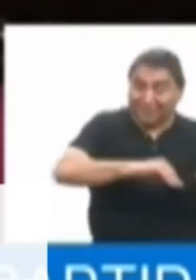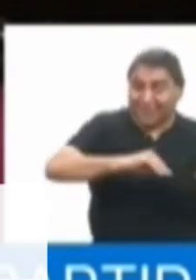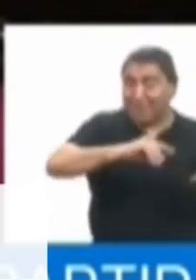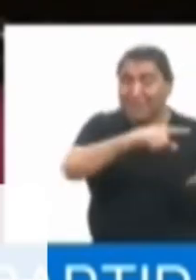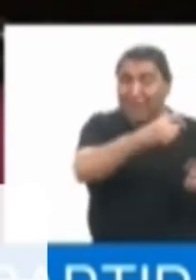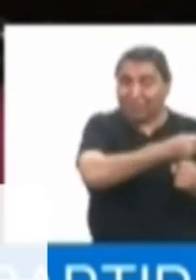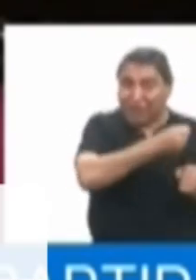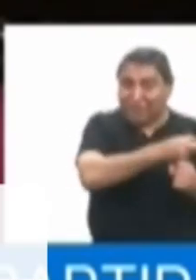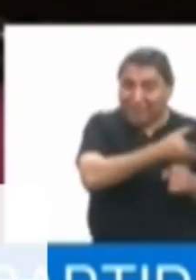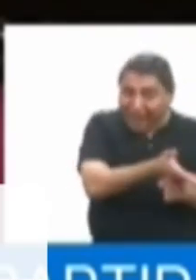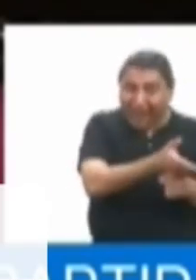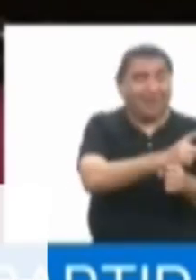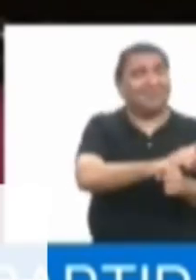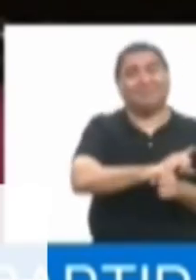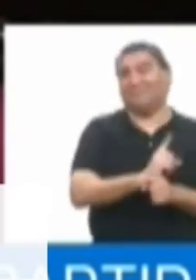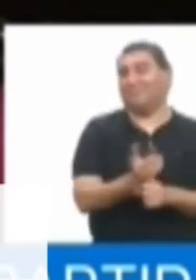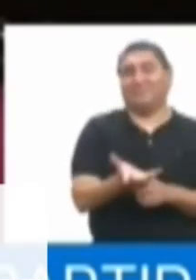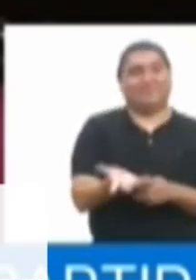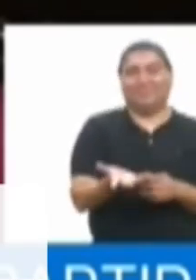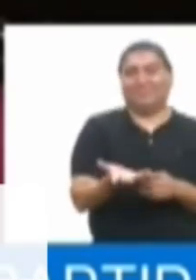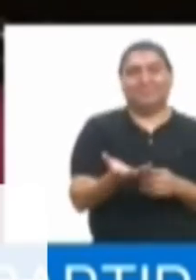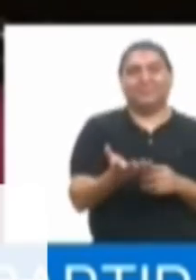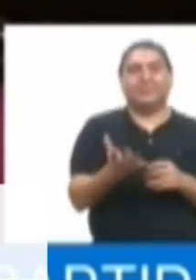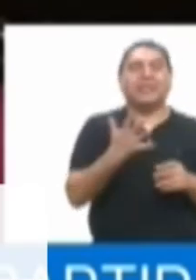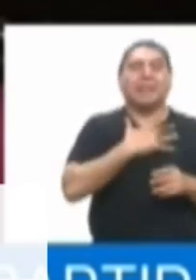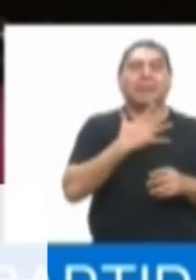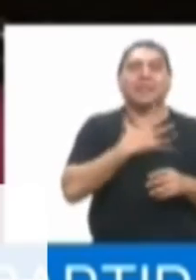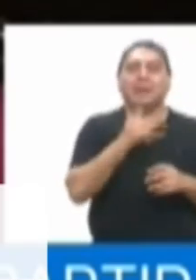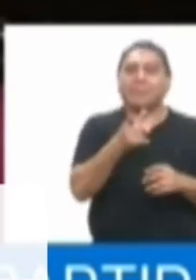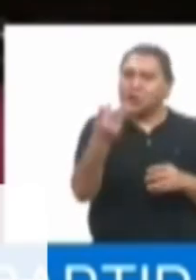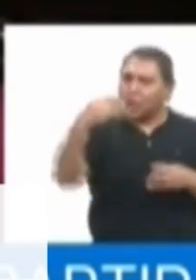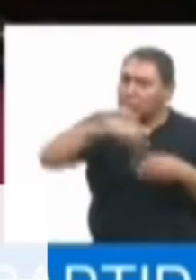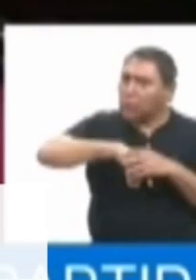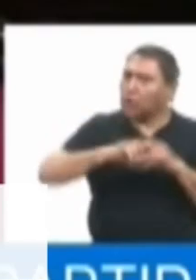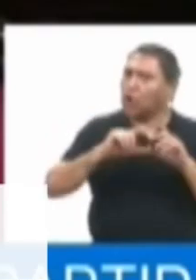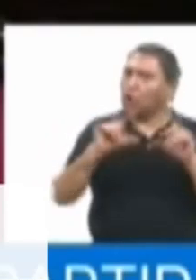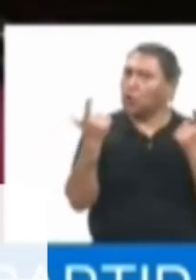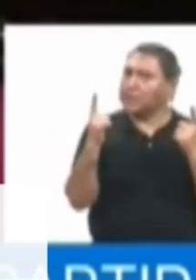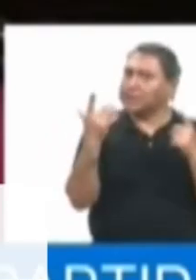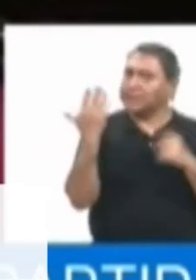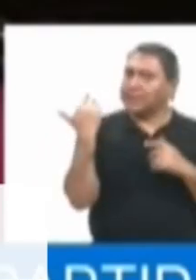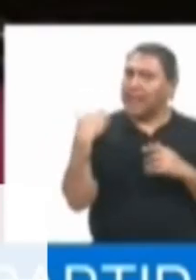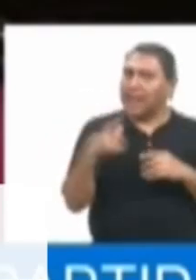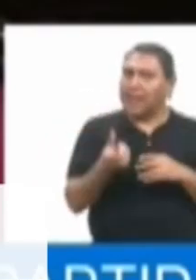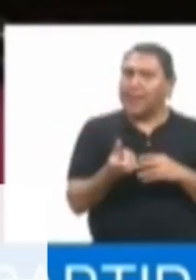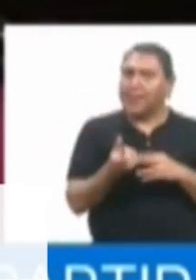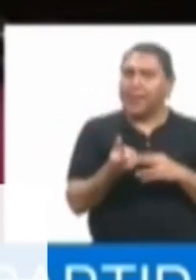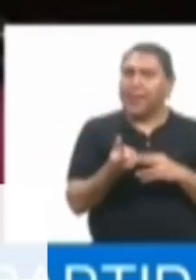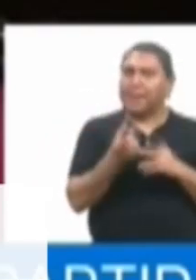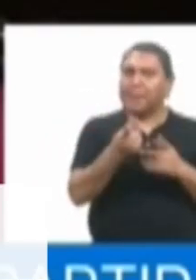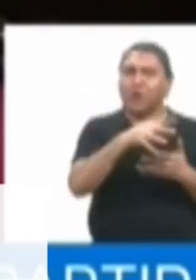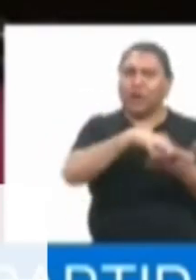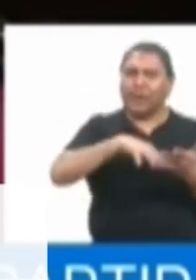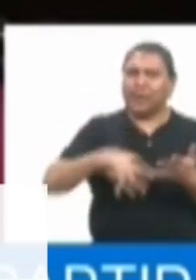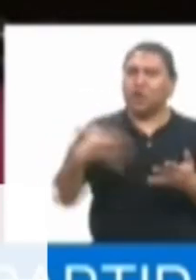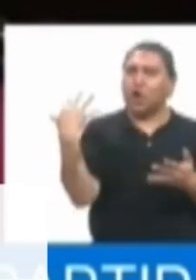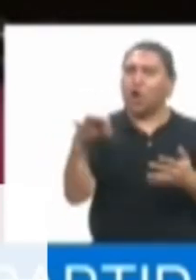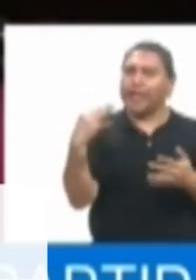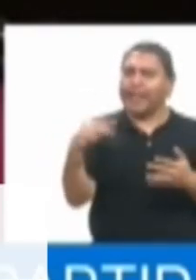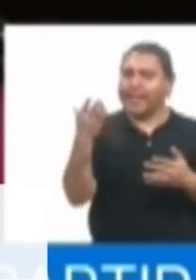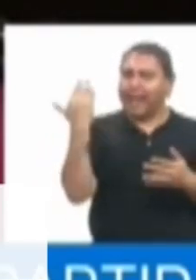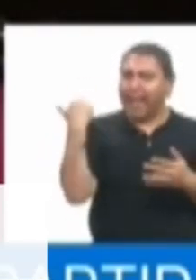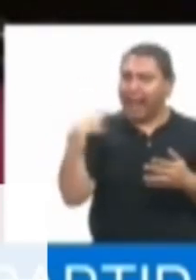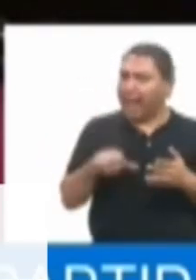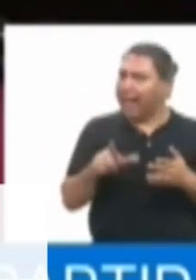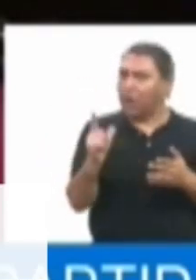y energética, y le va a permitir a Milei contar hasta mediados del 2025 con facultades que normalmente